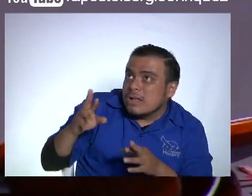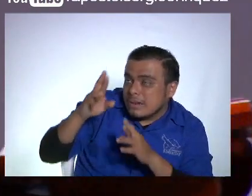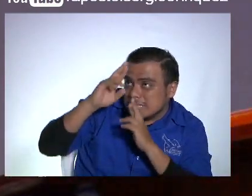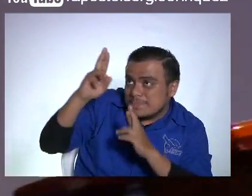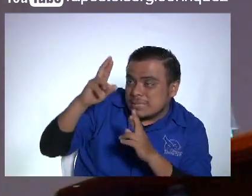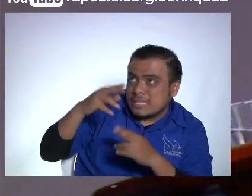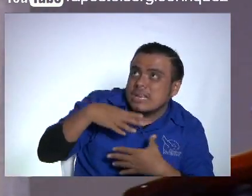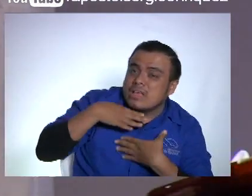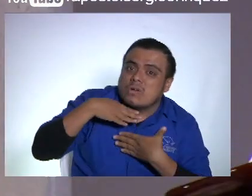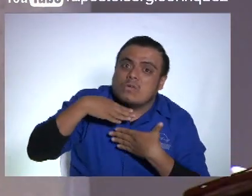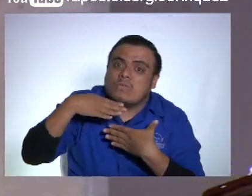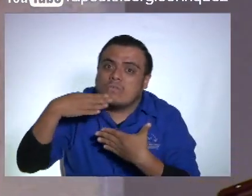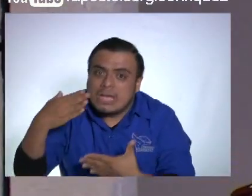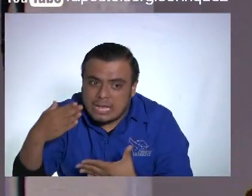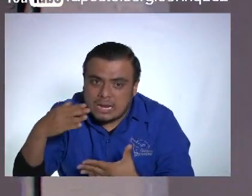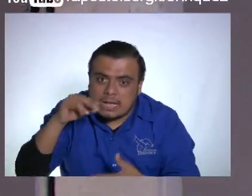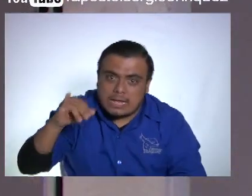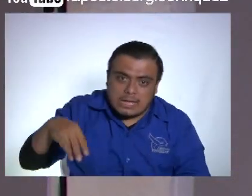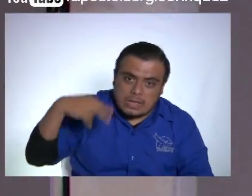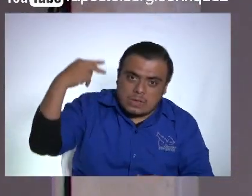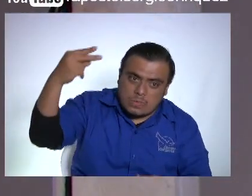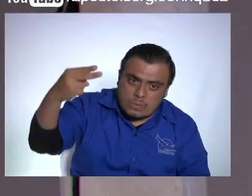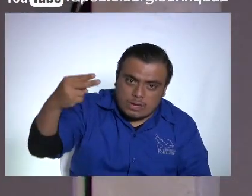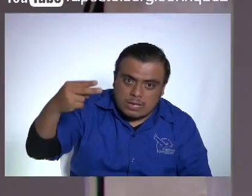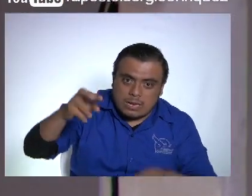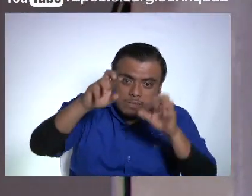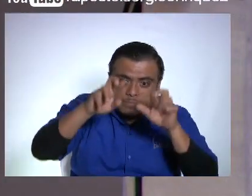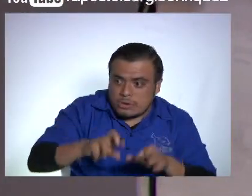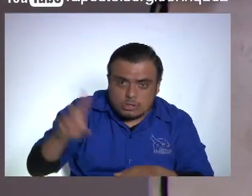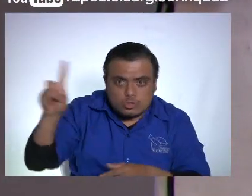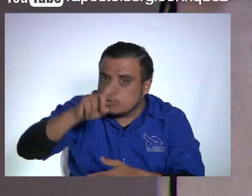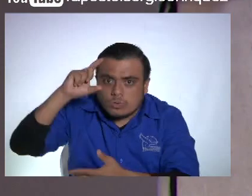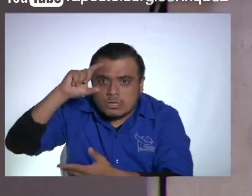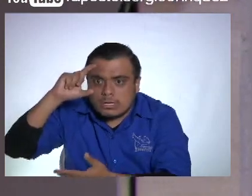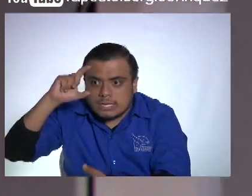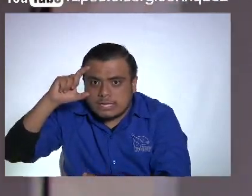confiarán en Jehová, las personas inconversas.